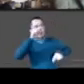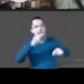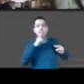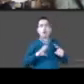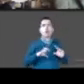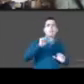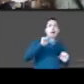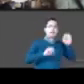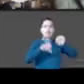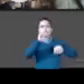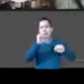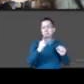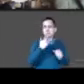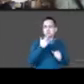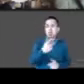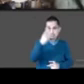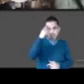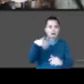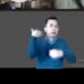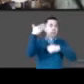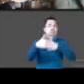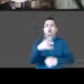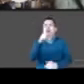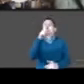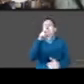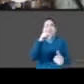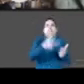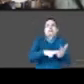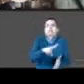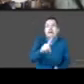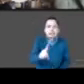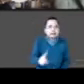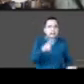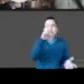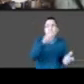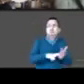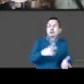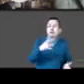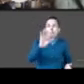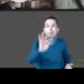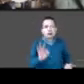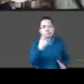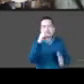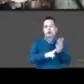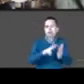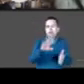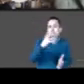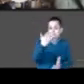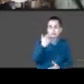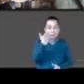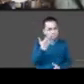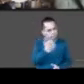plazo viendo hacia el 2030 hacia el 2040 hacia el 2050 en nuestro país gracias